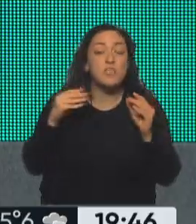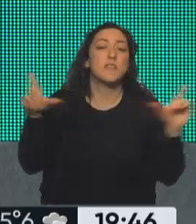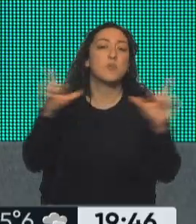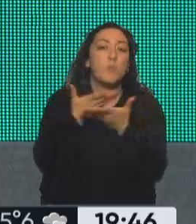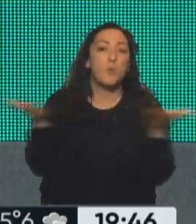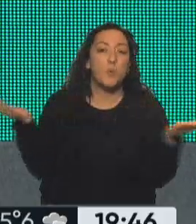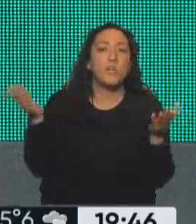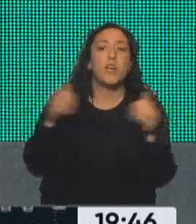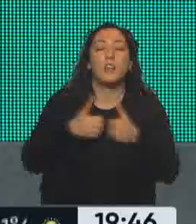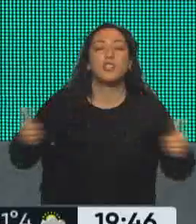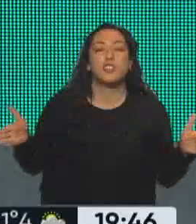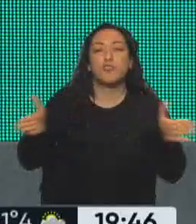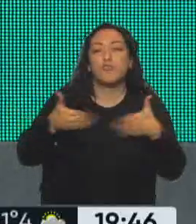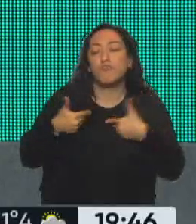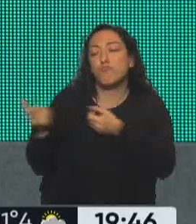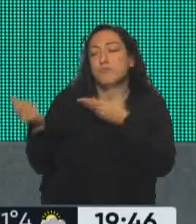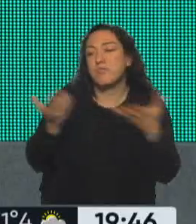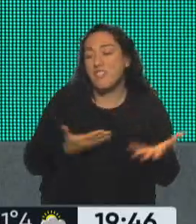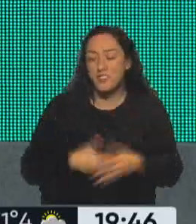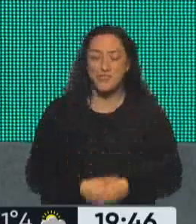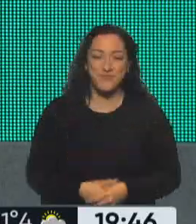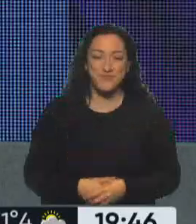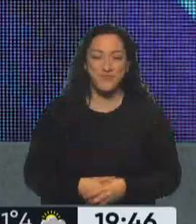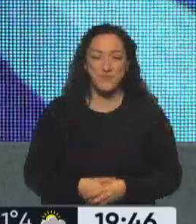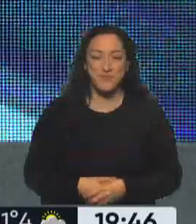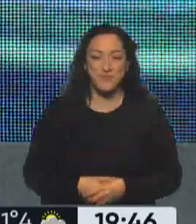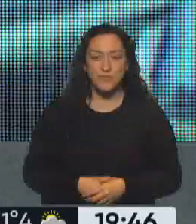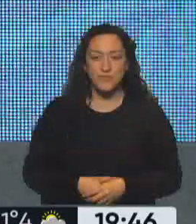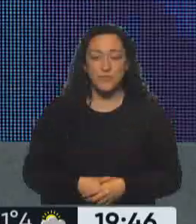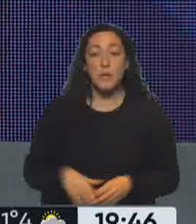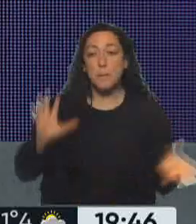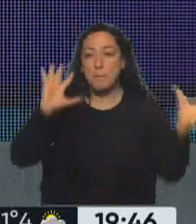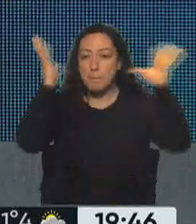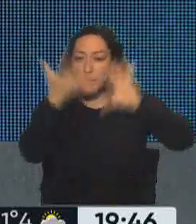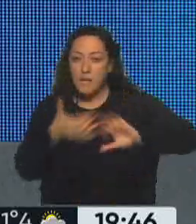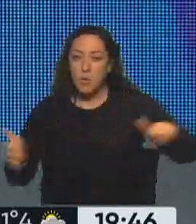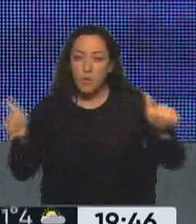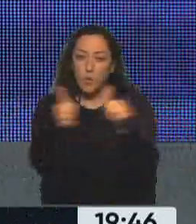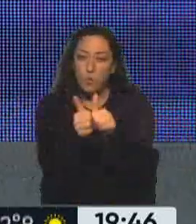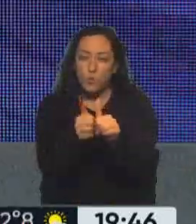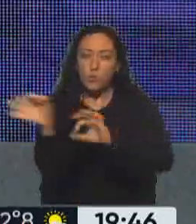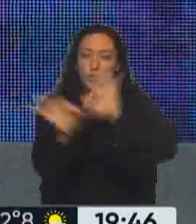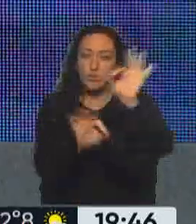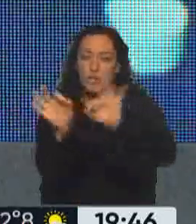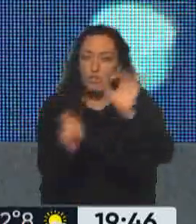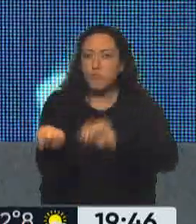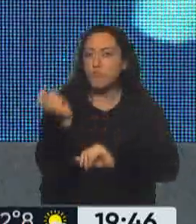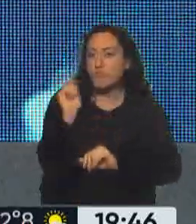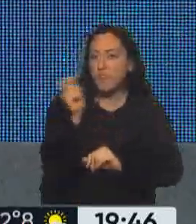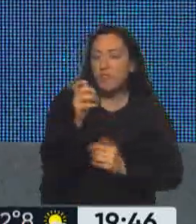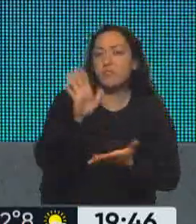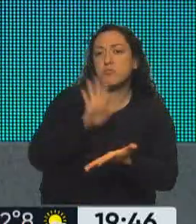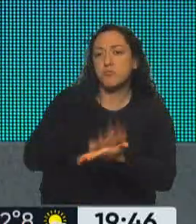pública de cierre de edición. ¿Ustedes saben quién acompaña a Milei en este proyecto que él tiene de